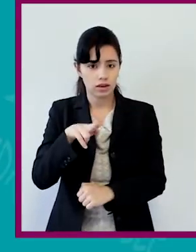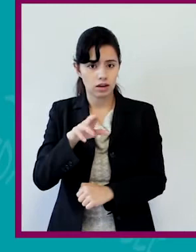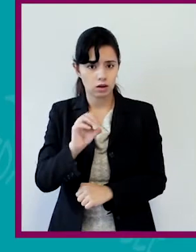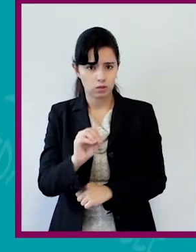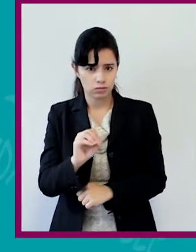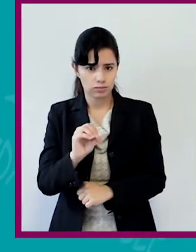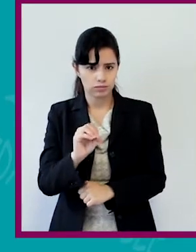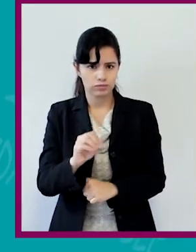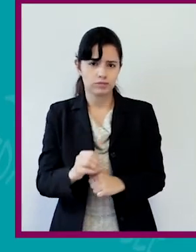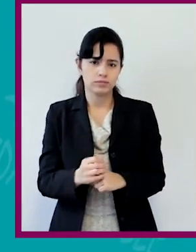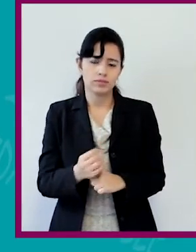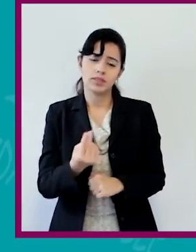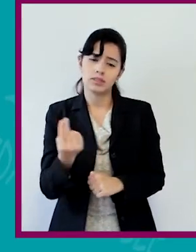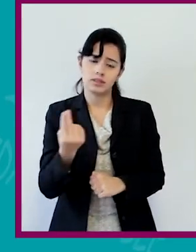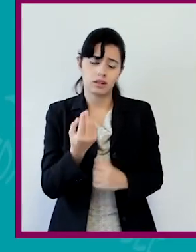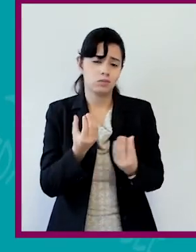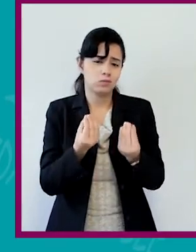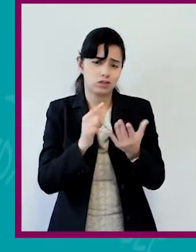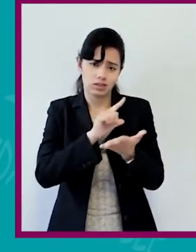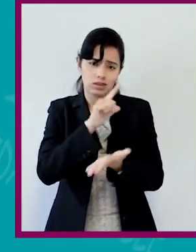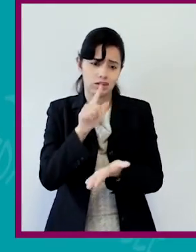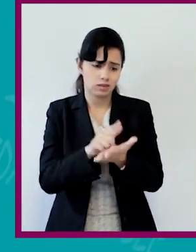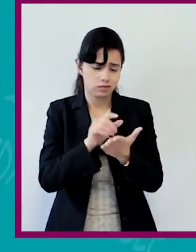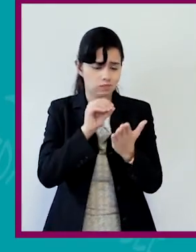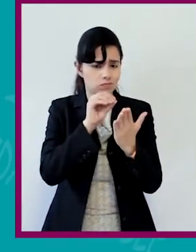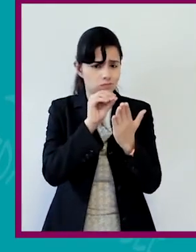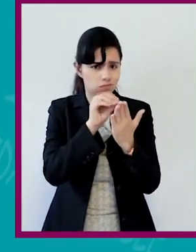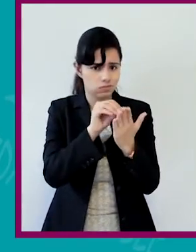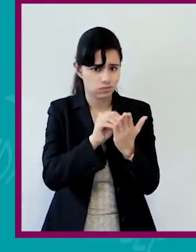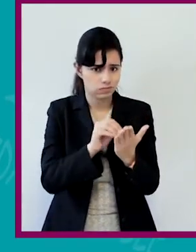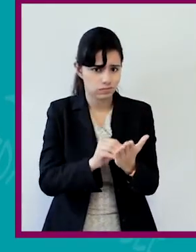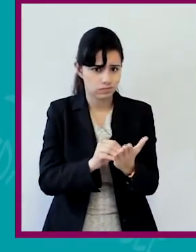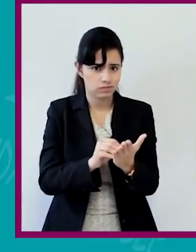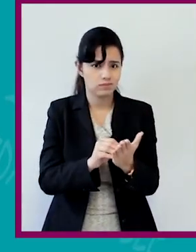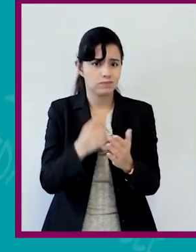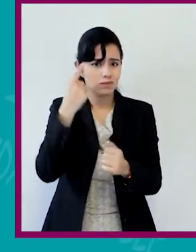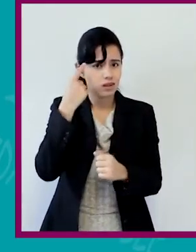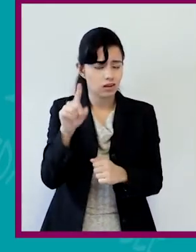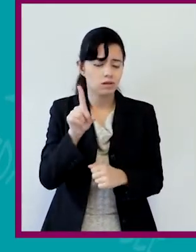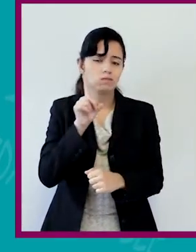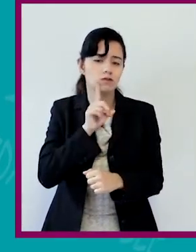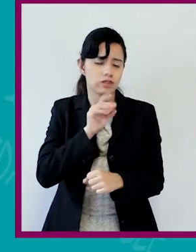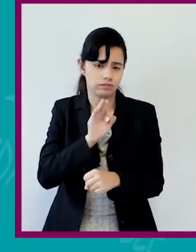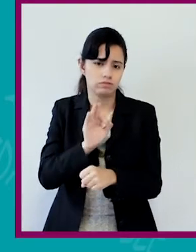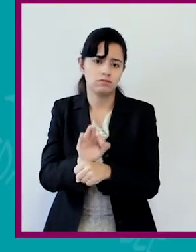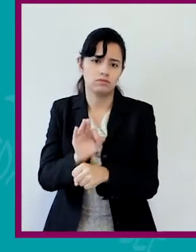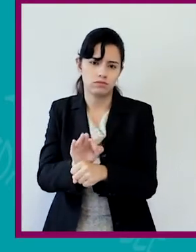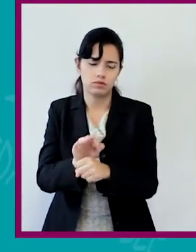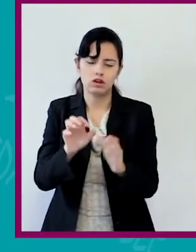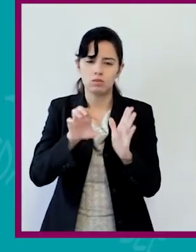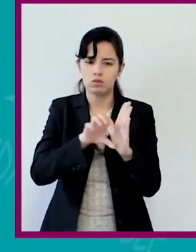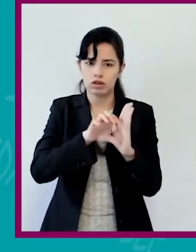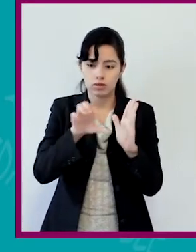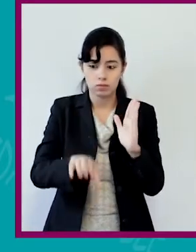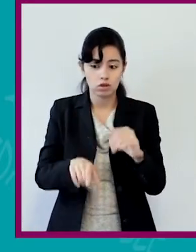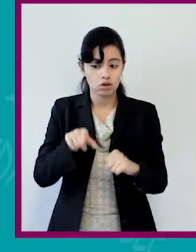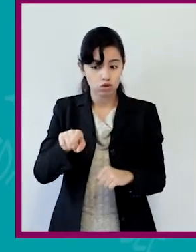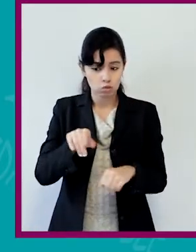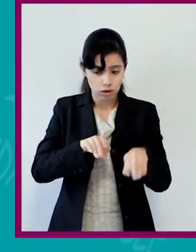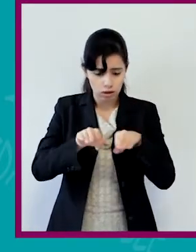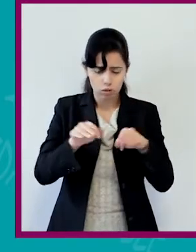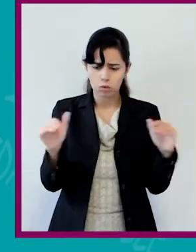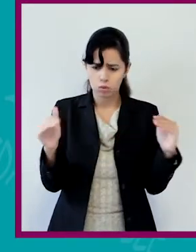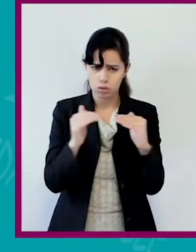género, tendríamos que tener muchas políticas de respaldo a las mujeres. Por ejemplo,